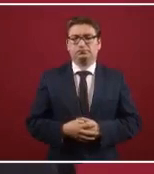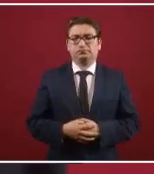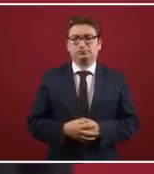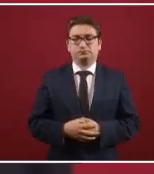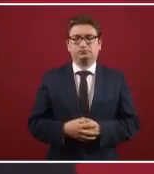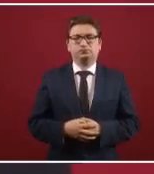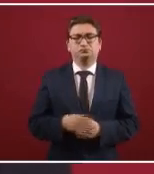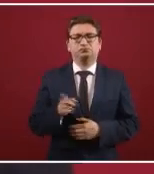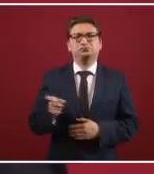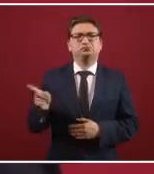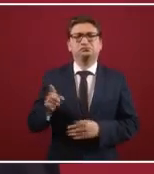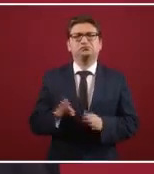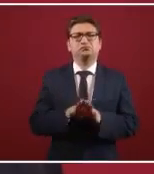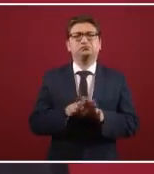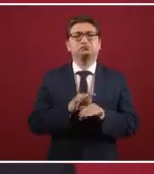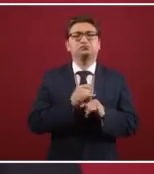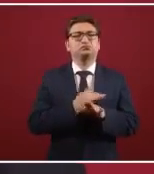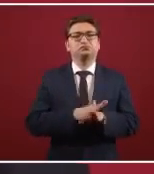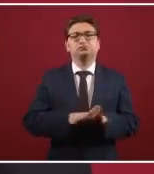son datos